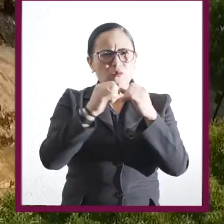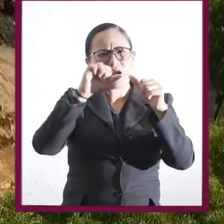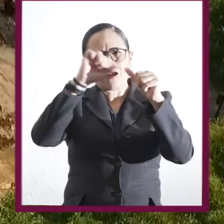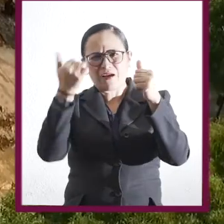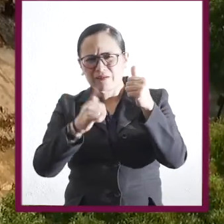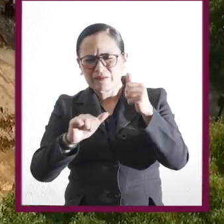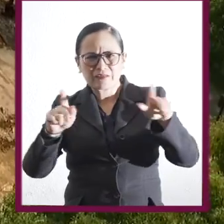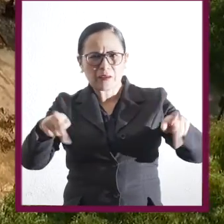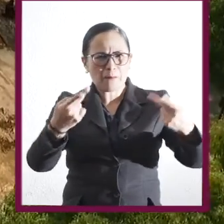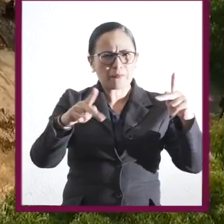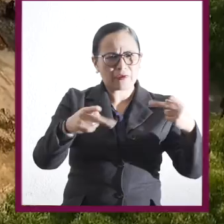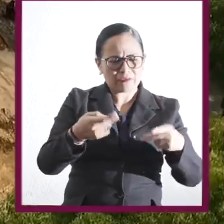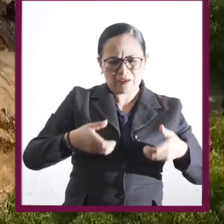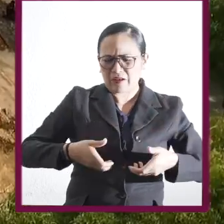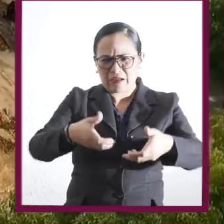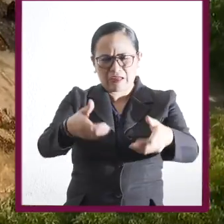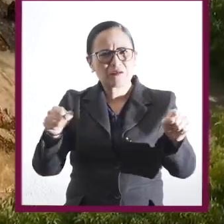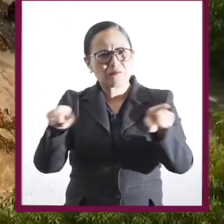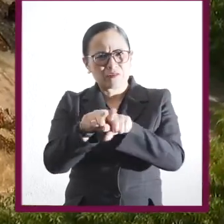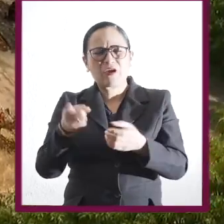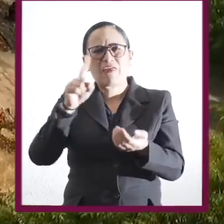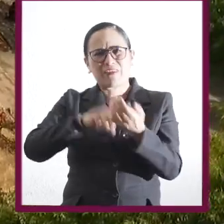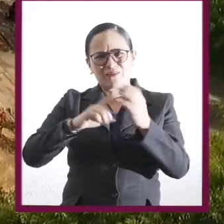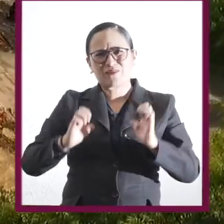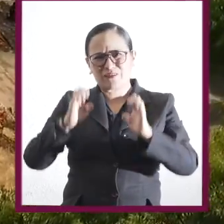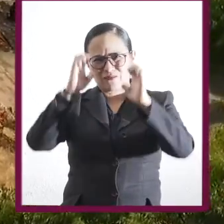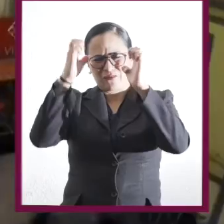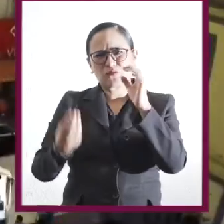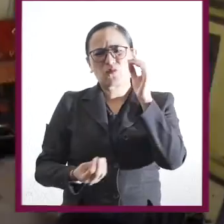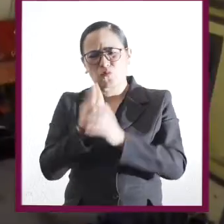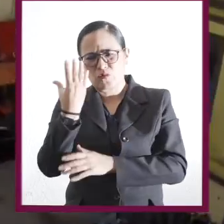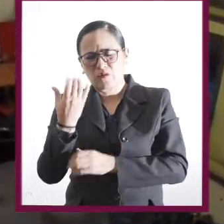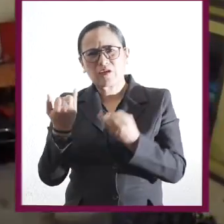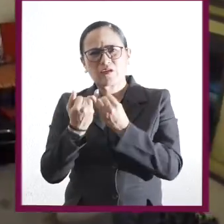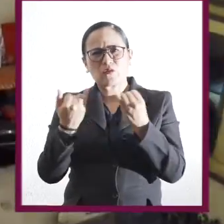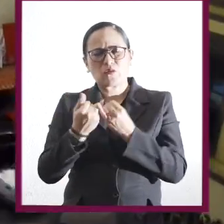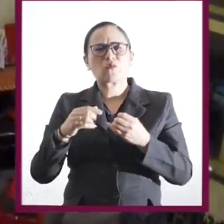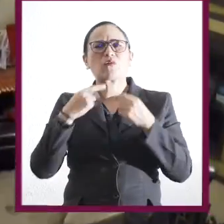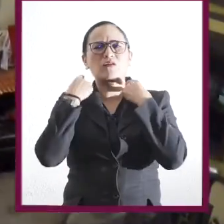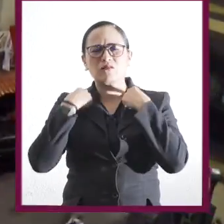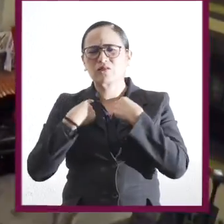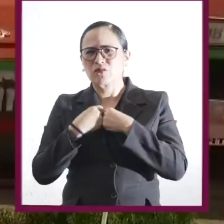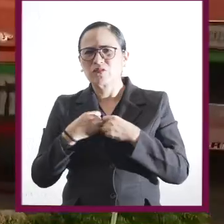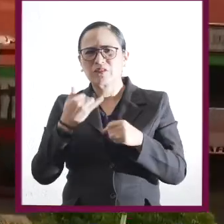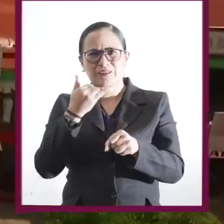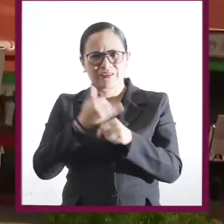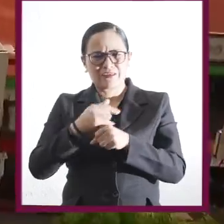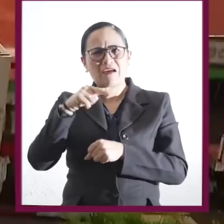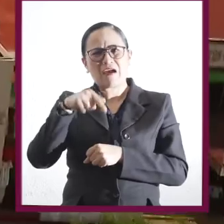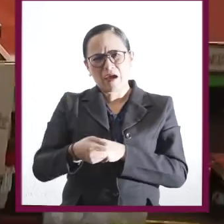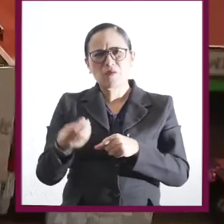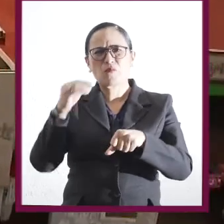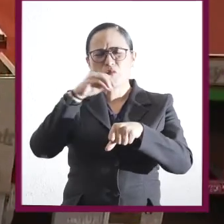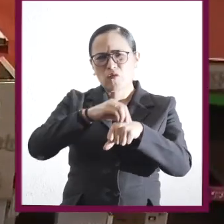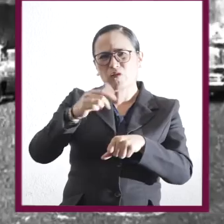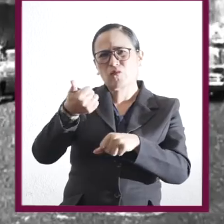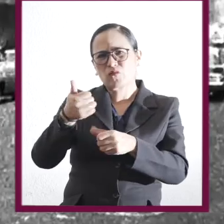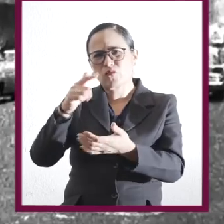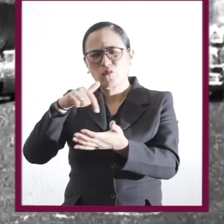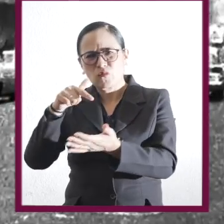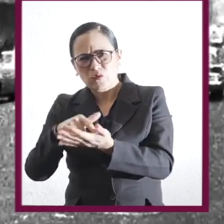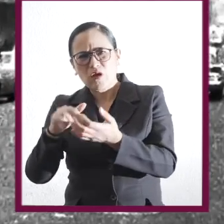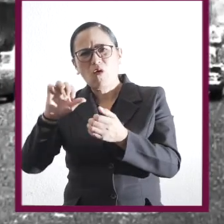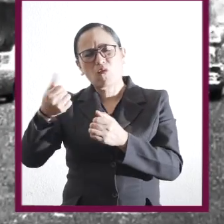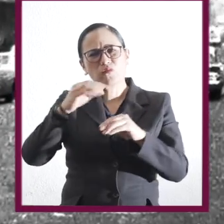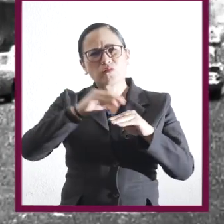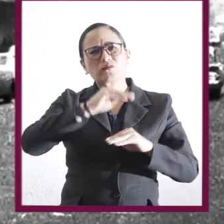artesanías siguieron en la misma cuadra, dentro de un edificio nuevo, y las pollerías se ubicaron en los locales de la calle de Aranda.